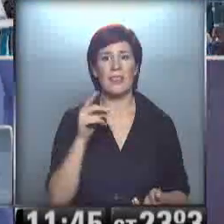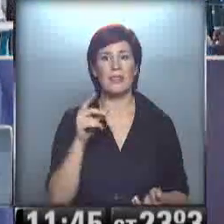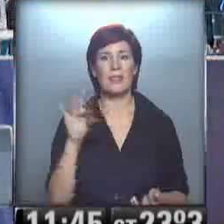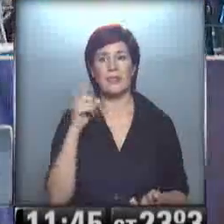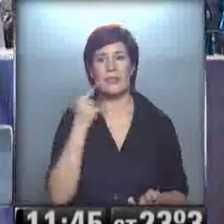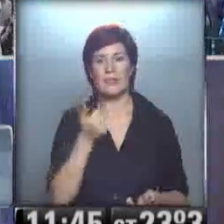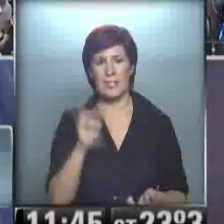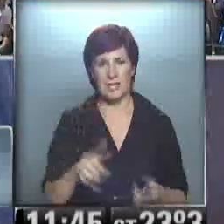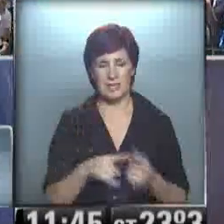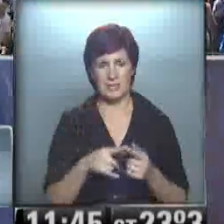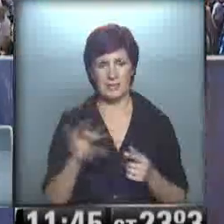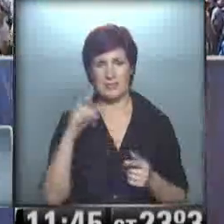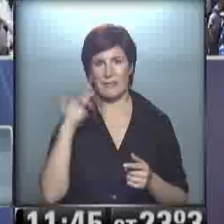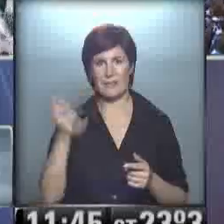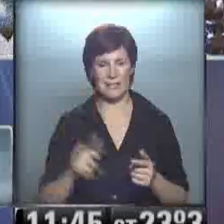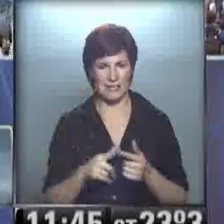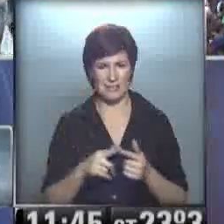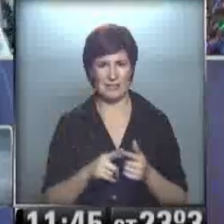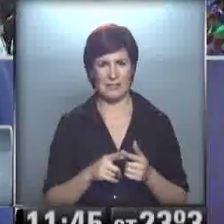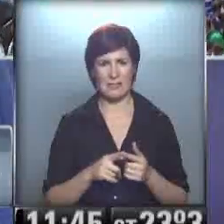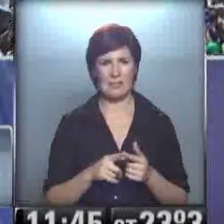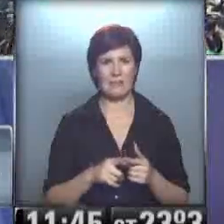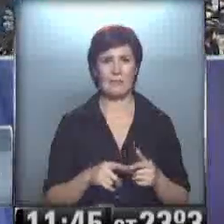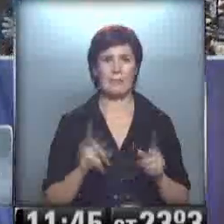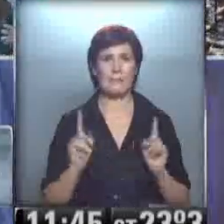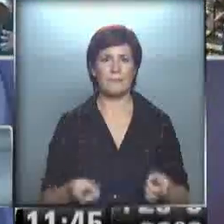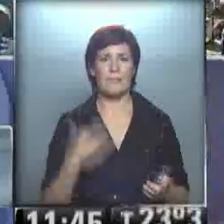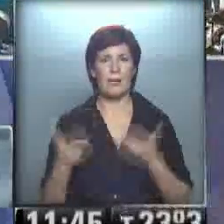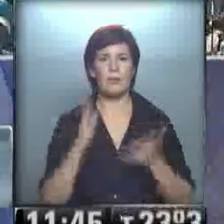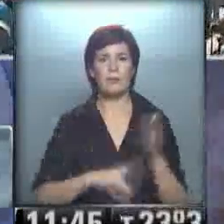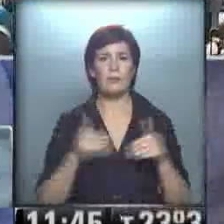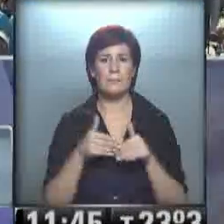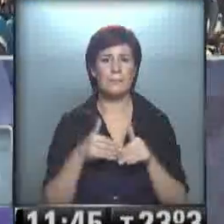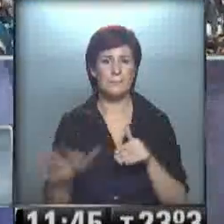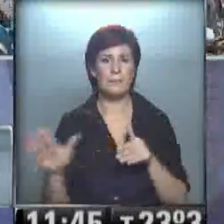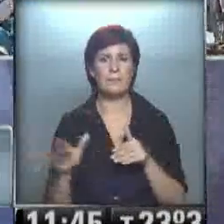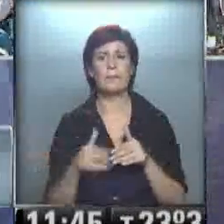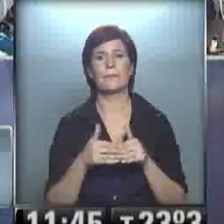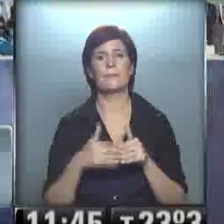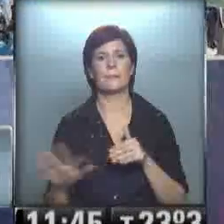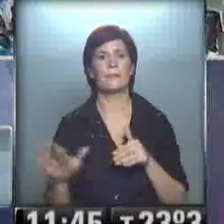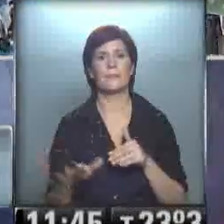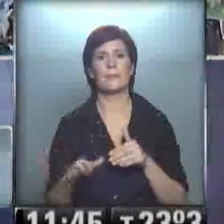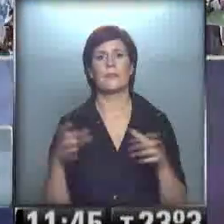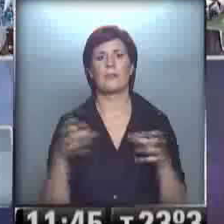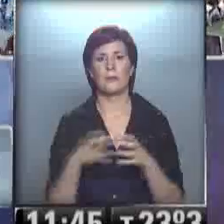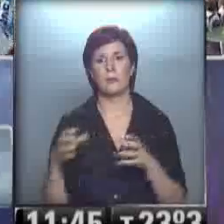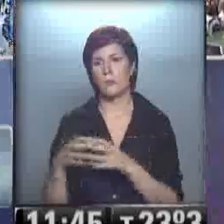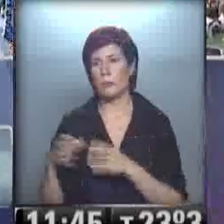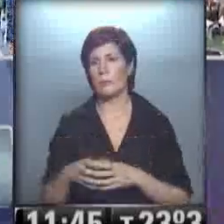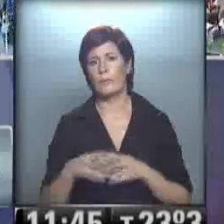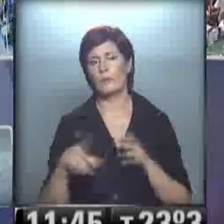de entrar al aire. Habló de días para la implementación y lo que falta para que cada grupo se establezca con la ley. Me